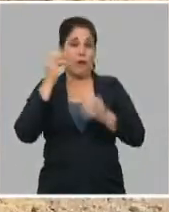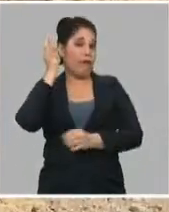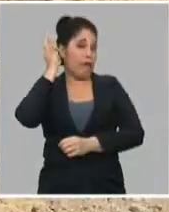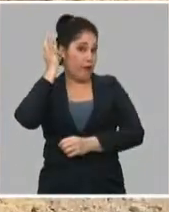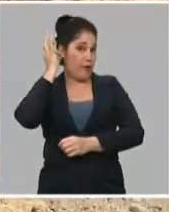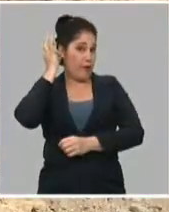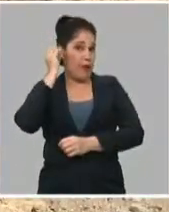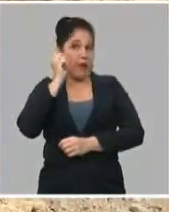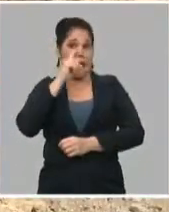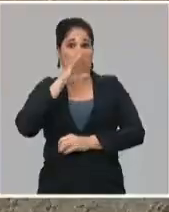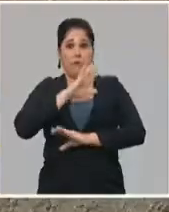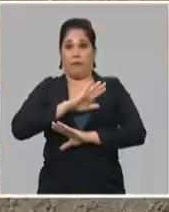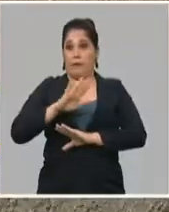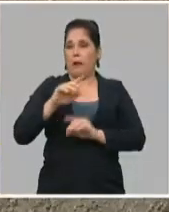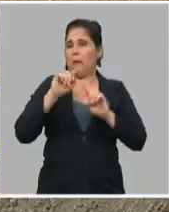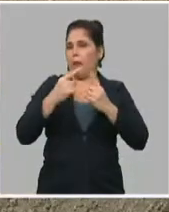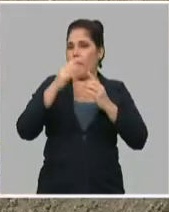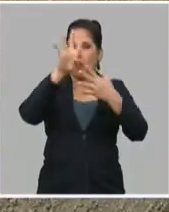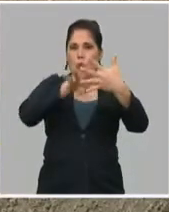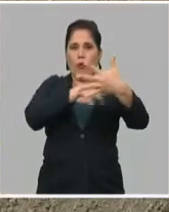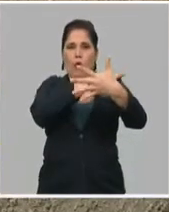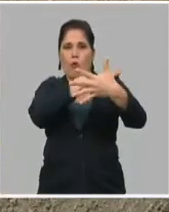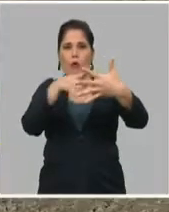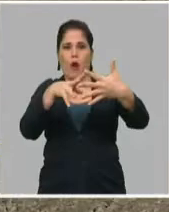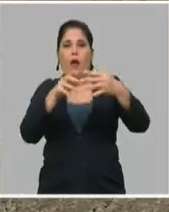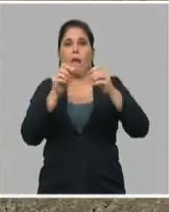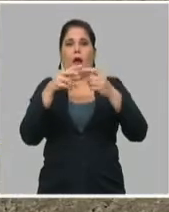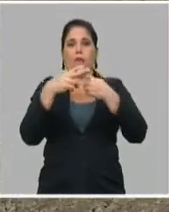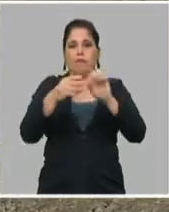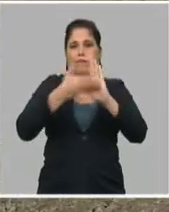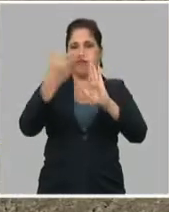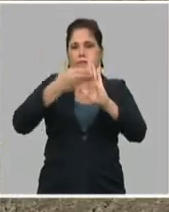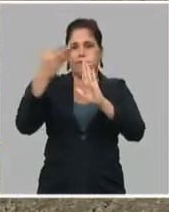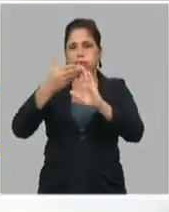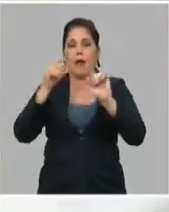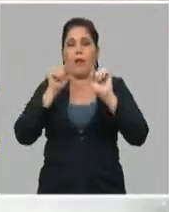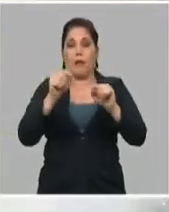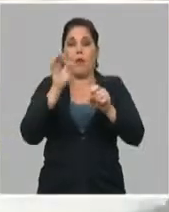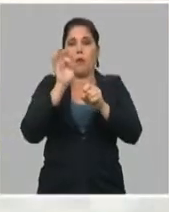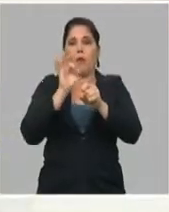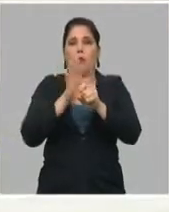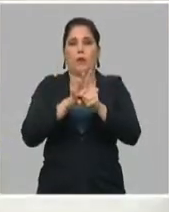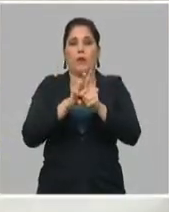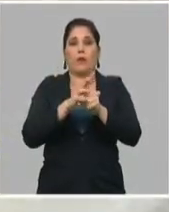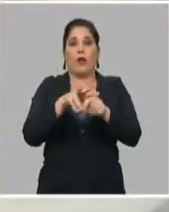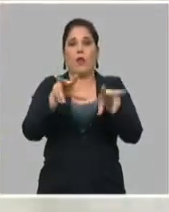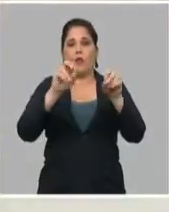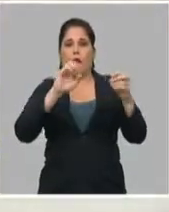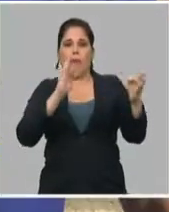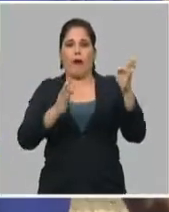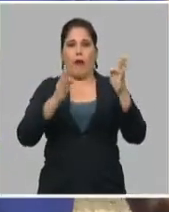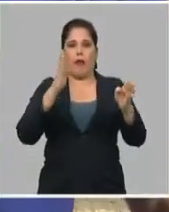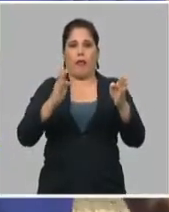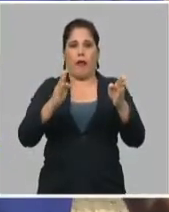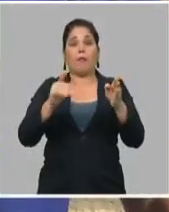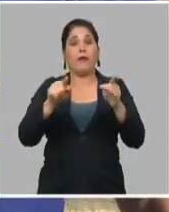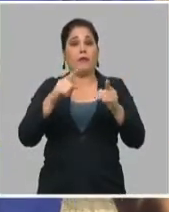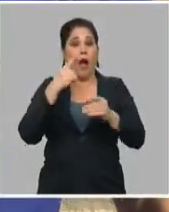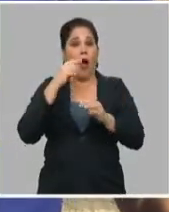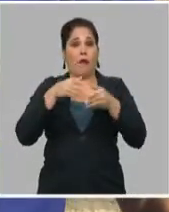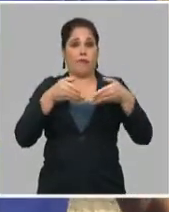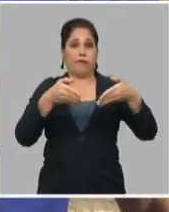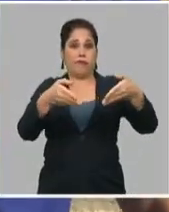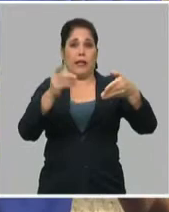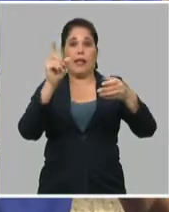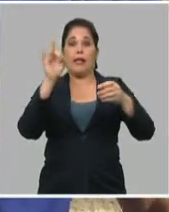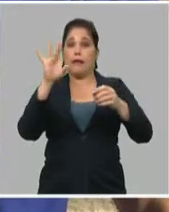Febrero casi termina. El cronograma a pie de obra indica el comienzo de nuevas etapas. Ya se han revestido